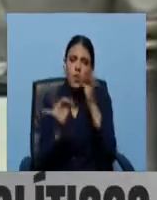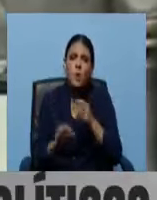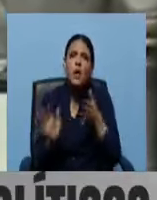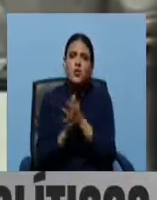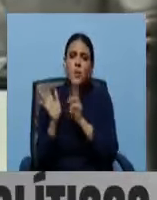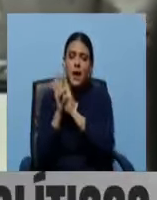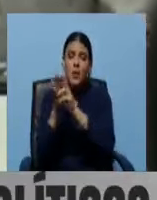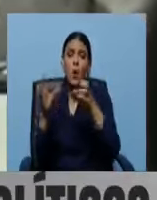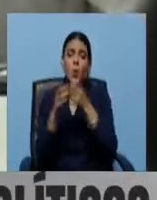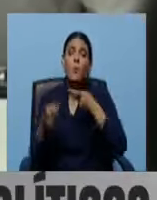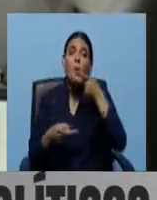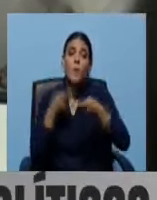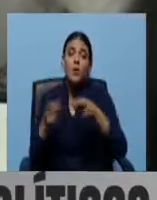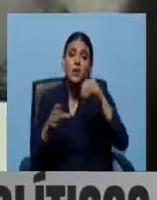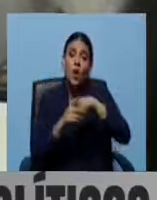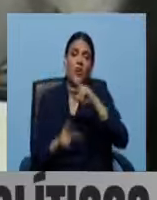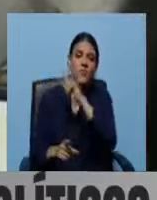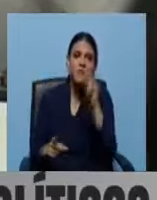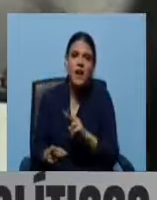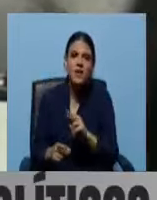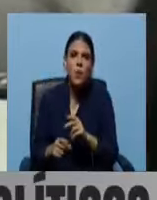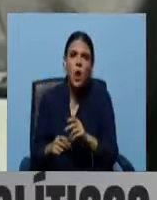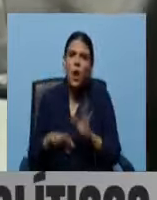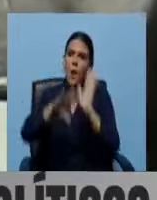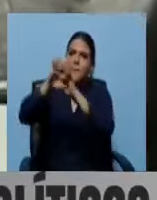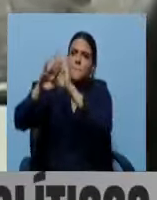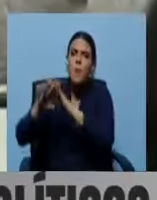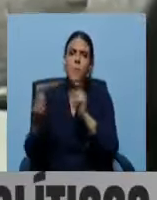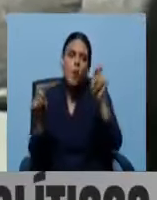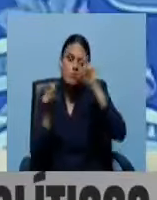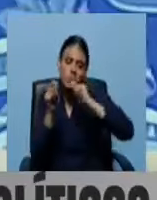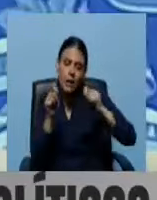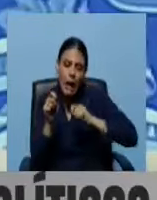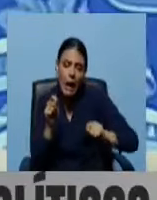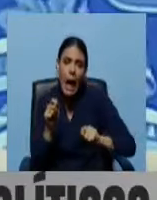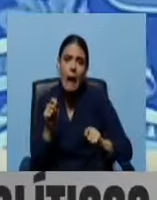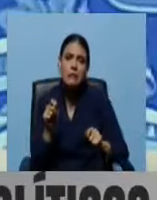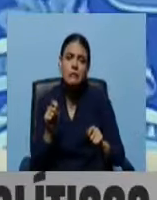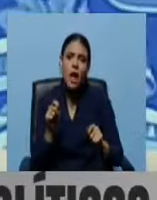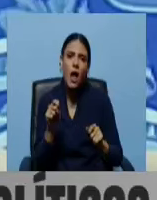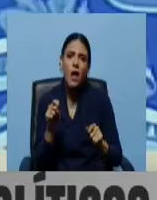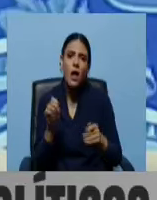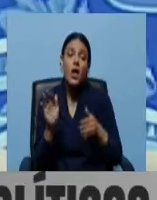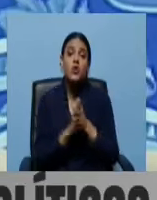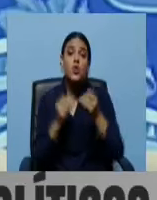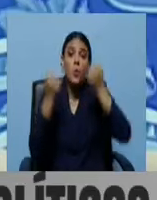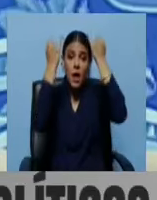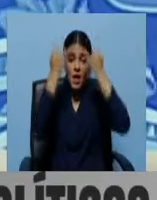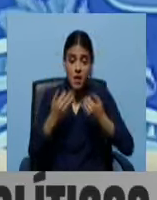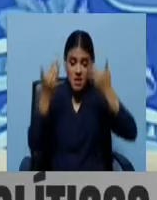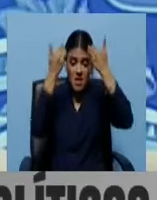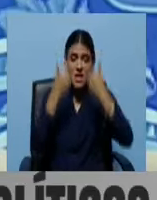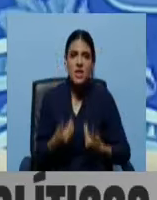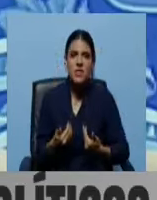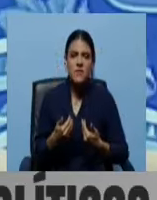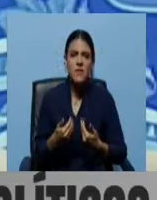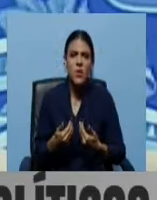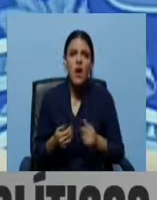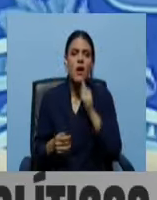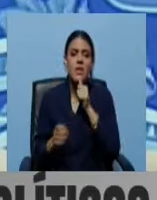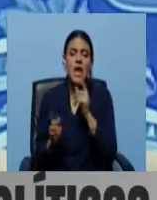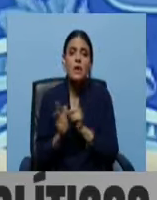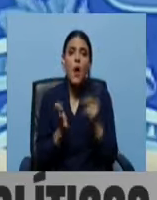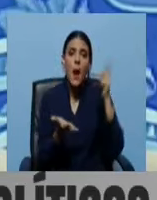representante de una tolda política venezolana le escriba una carta a un individuo que está